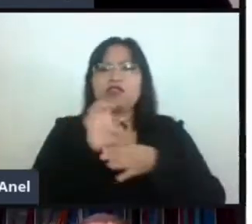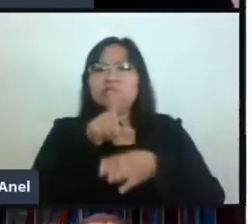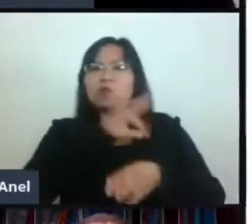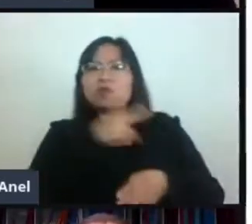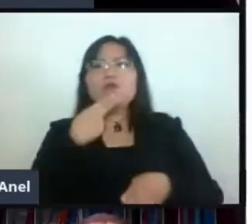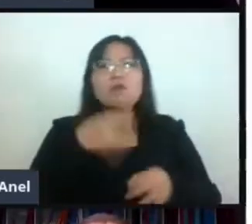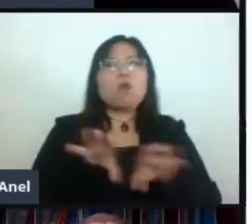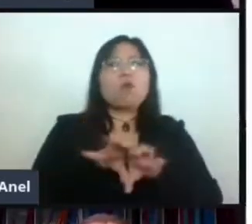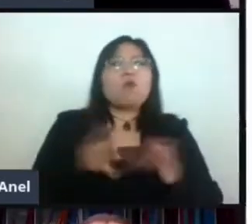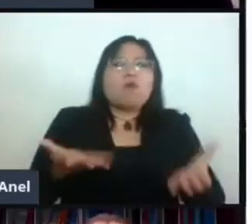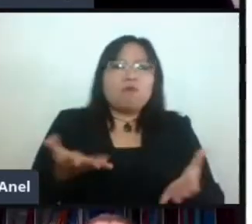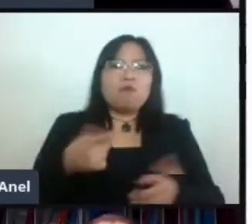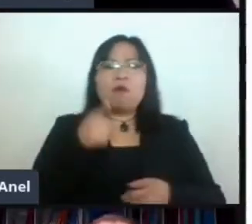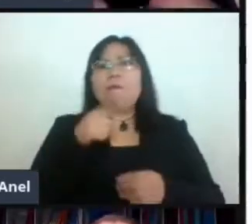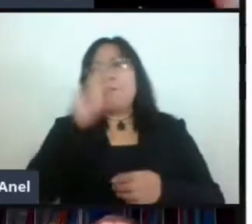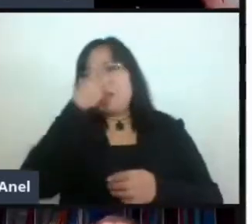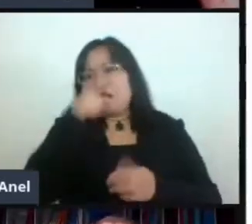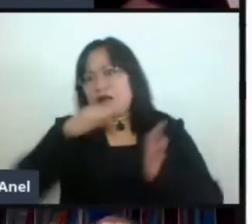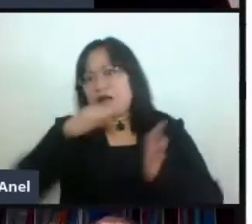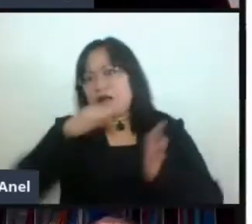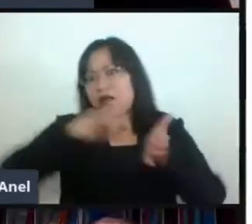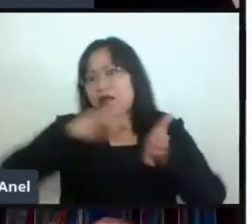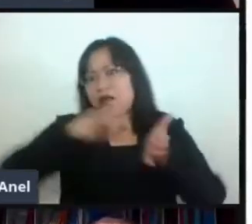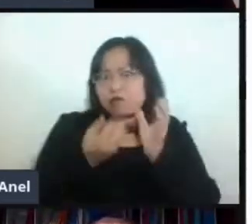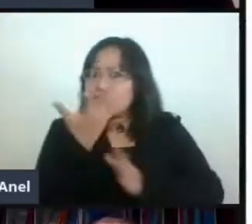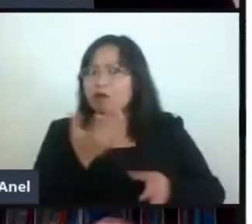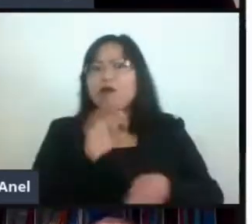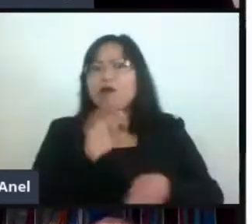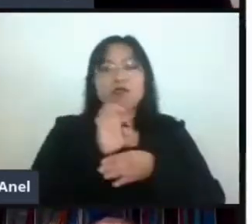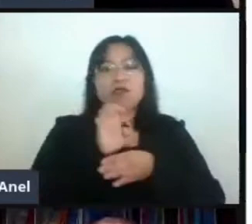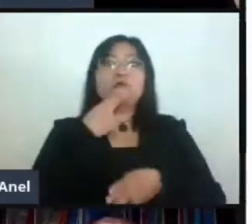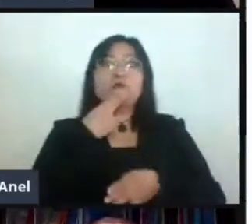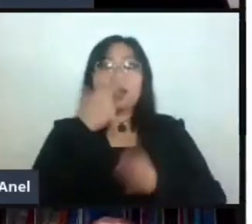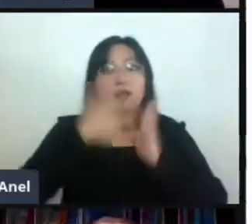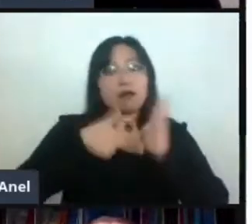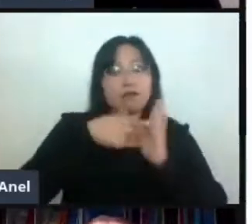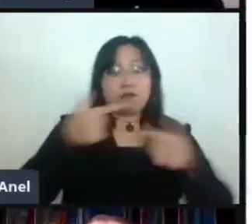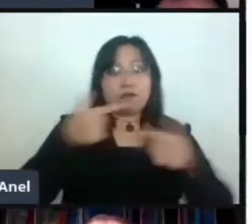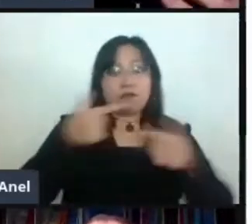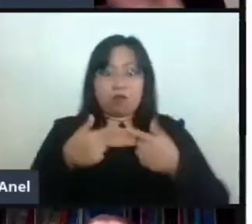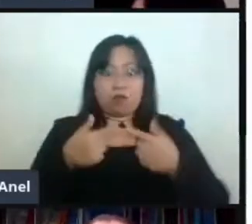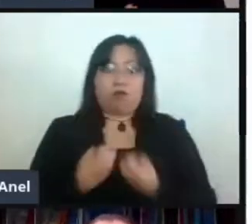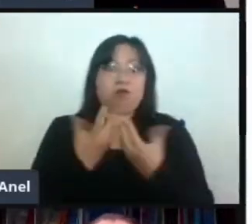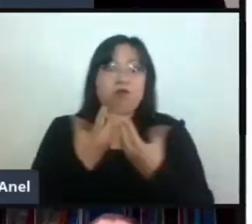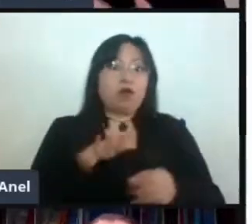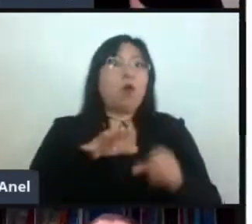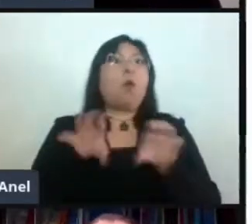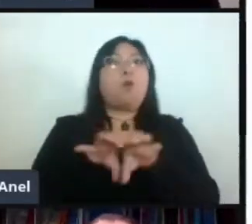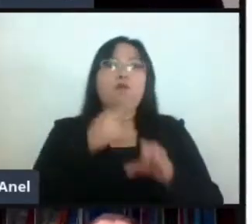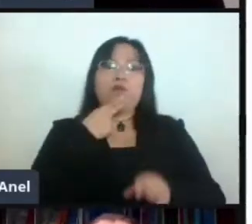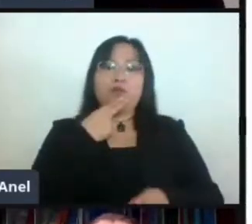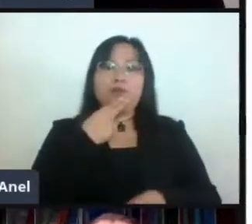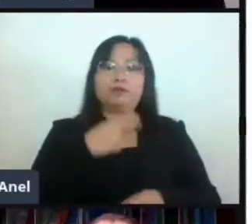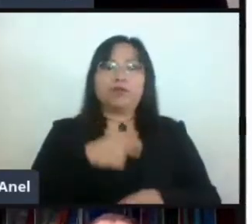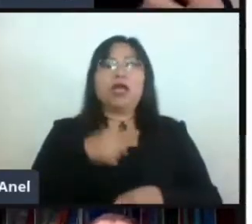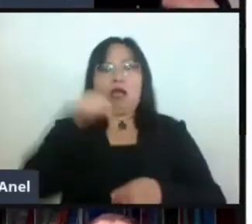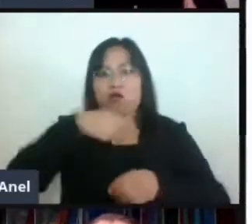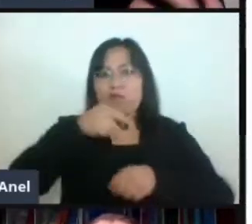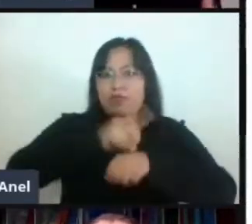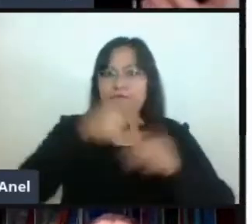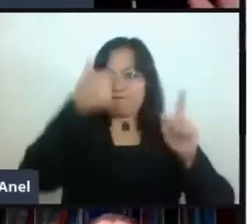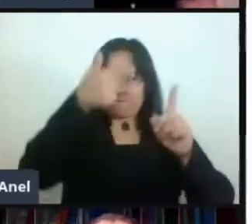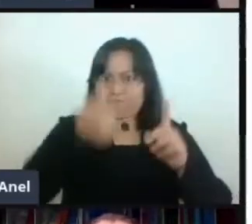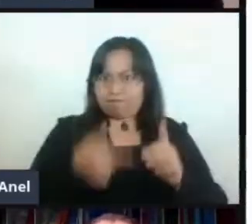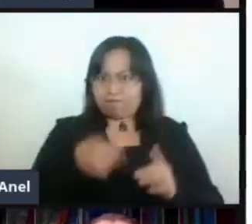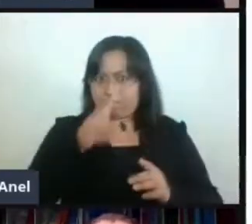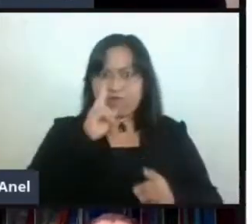vamos a empezar. Vamos a ver, este es el contenido que vamos a estar viendo el día de hoy, el tema de la evaluación a distancia, vamos a ver